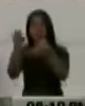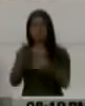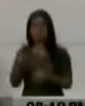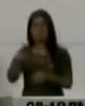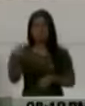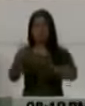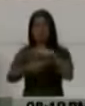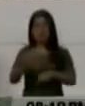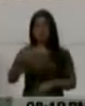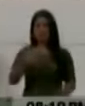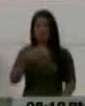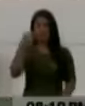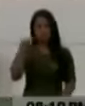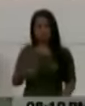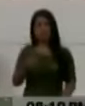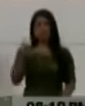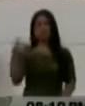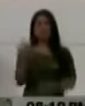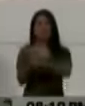siente